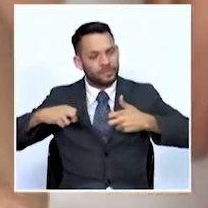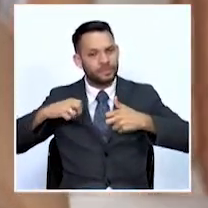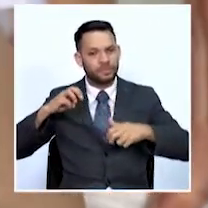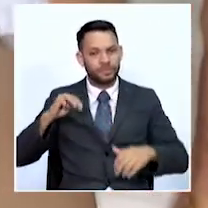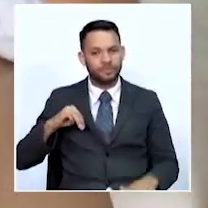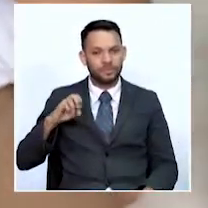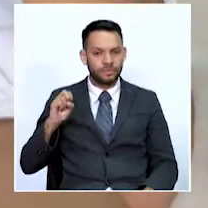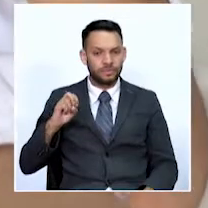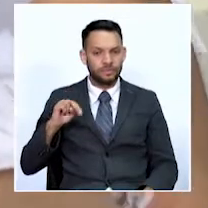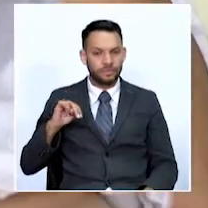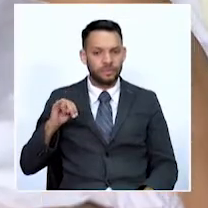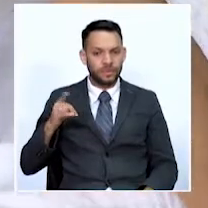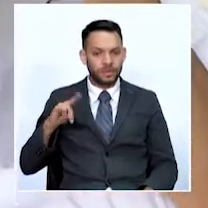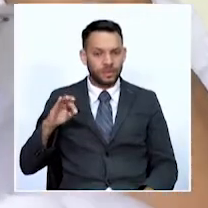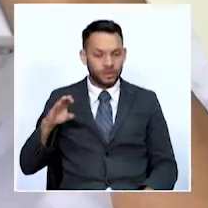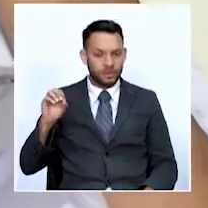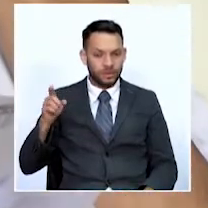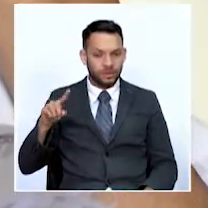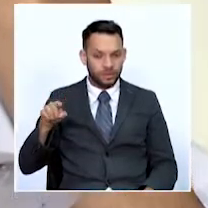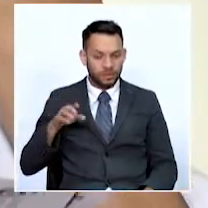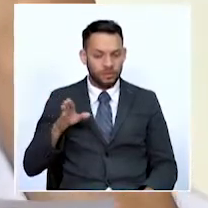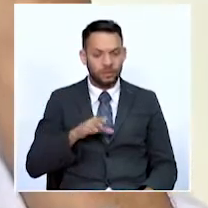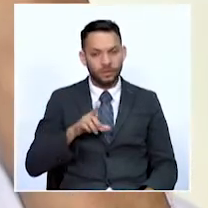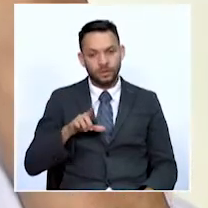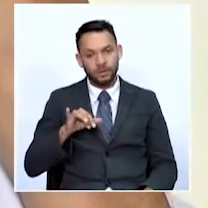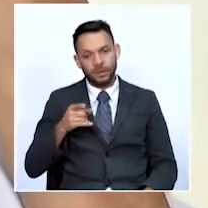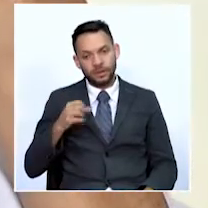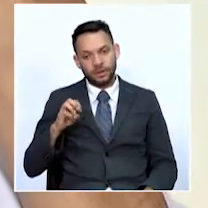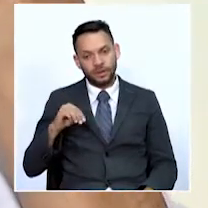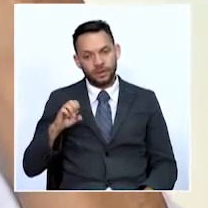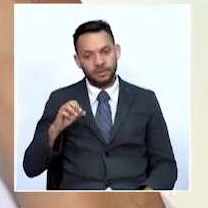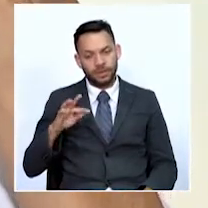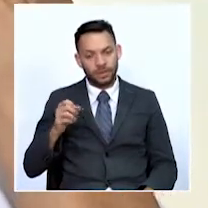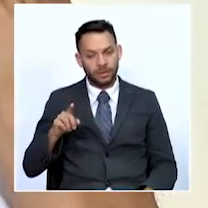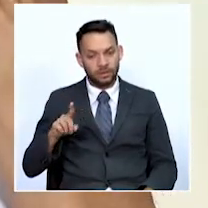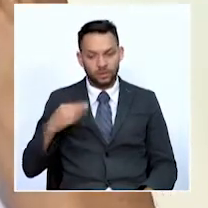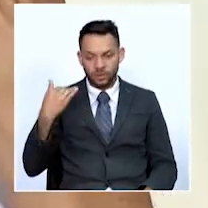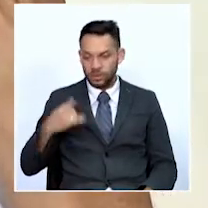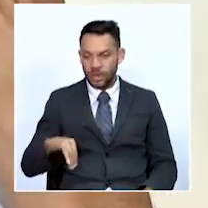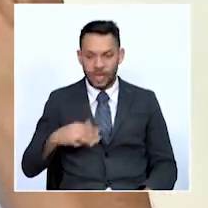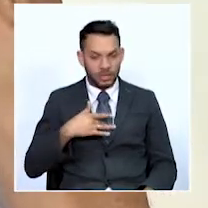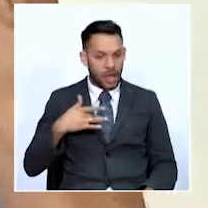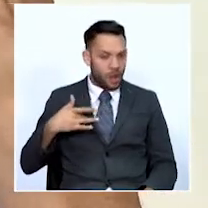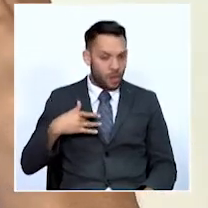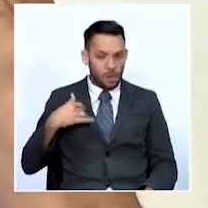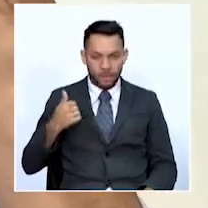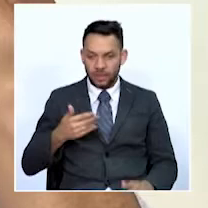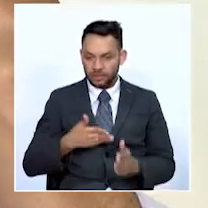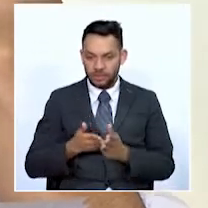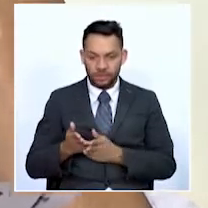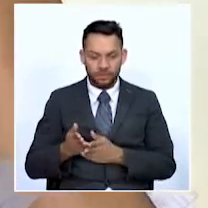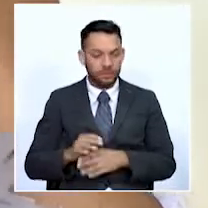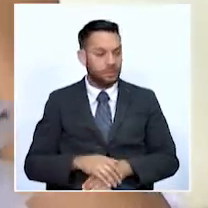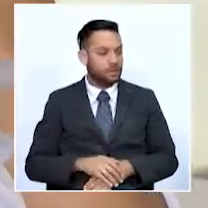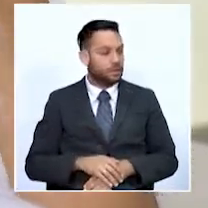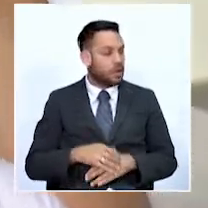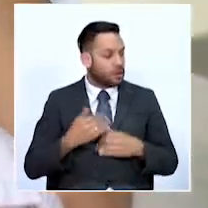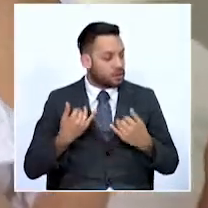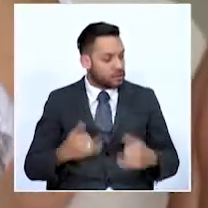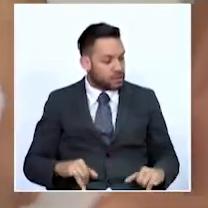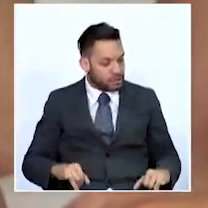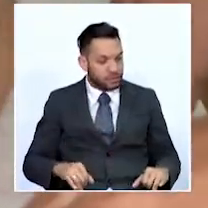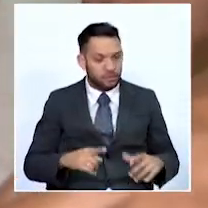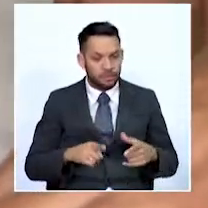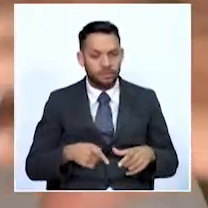de ligamentos, de tendones y de músculos mayores. Sí, hay una tendinitis a nivel del cuádriceps,